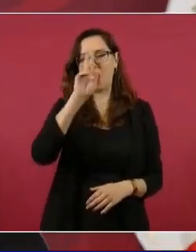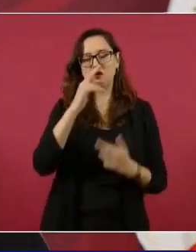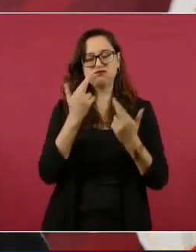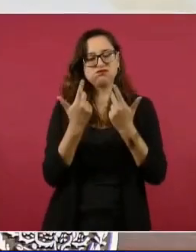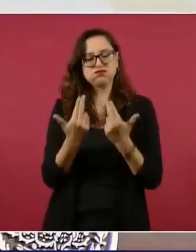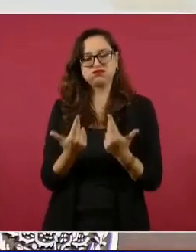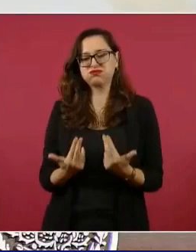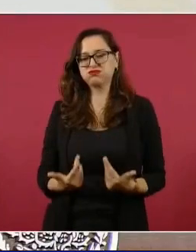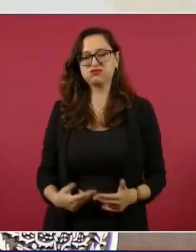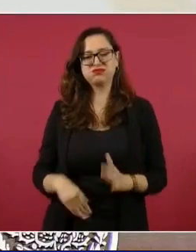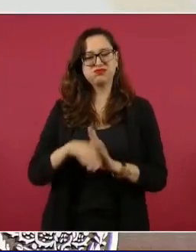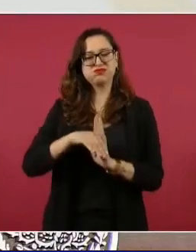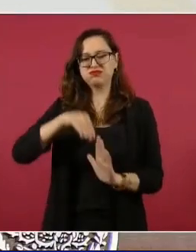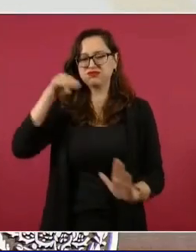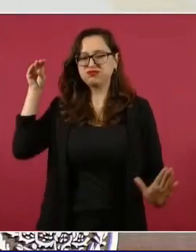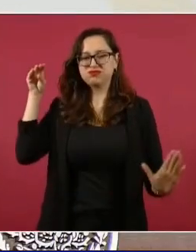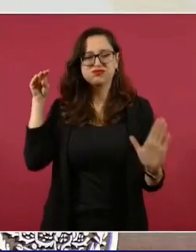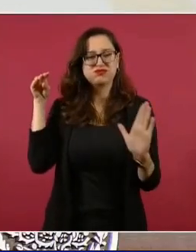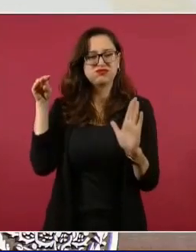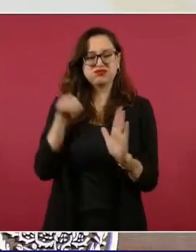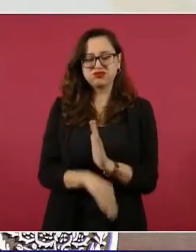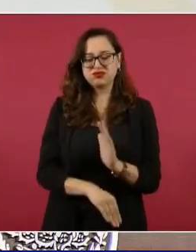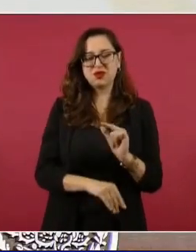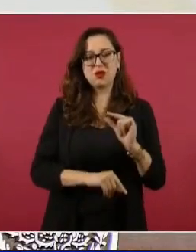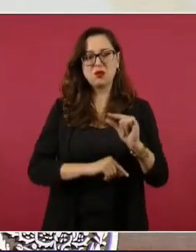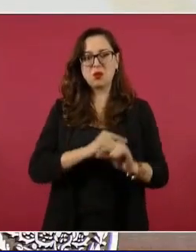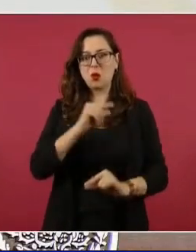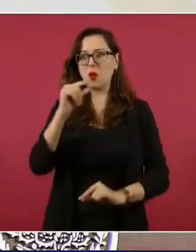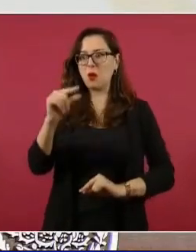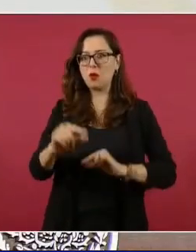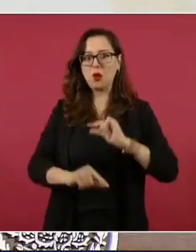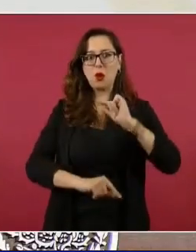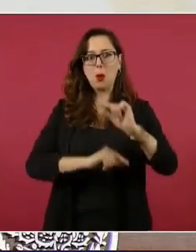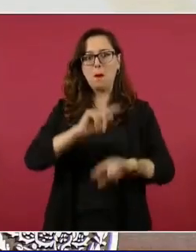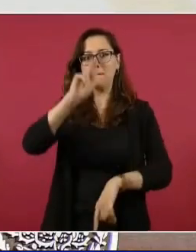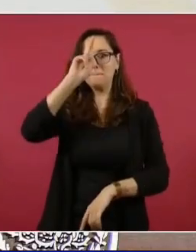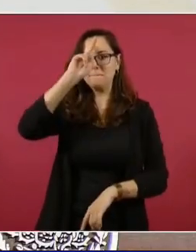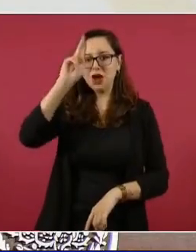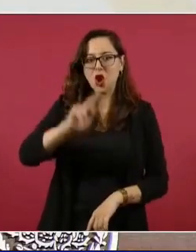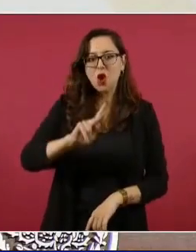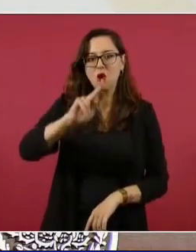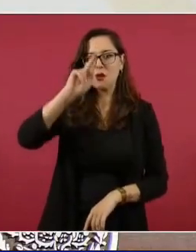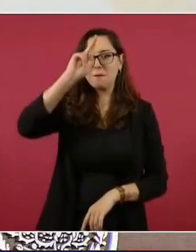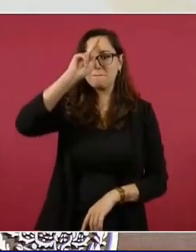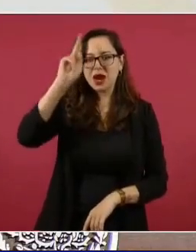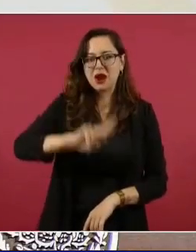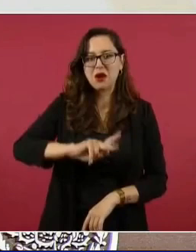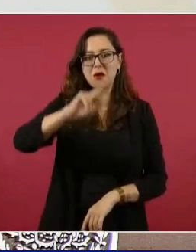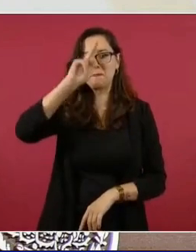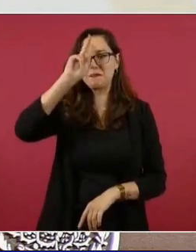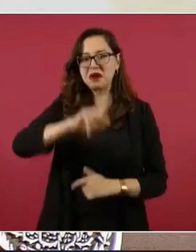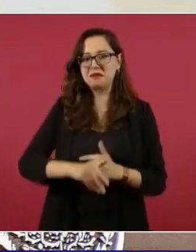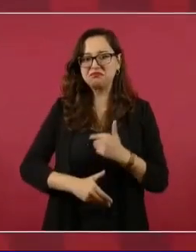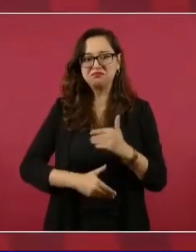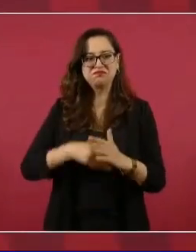decadencia, un proceso de degradación progresivo